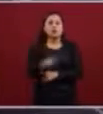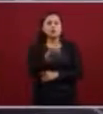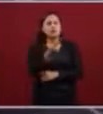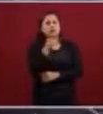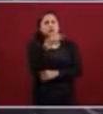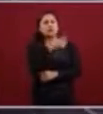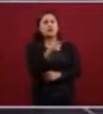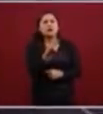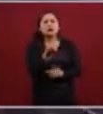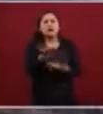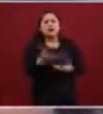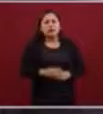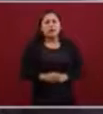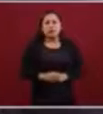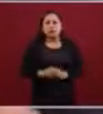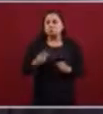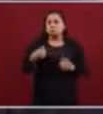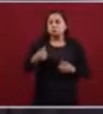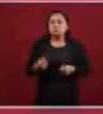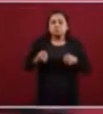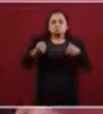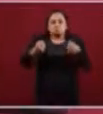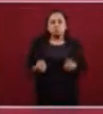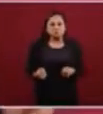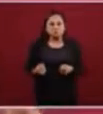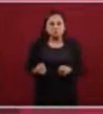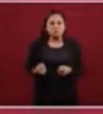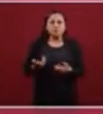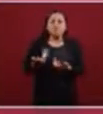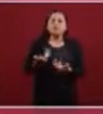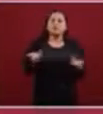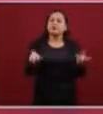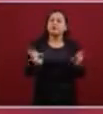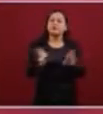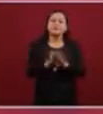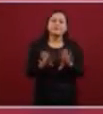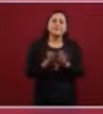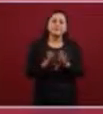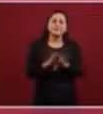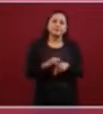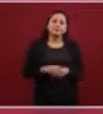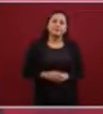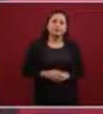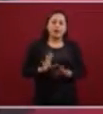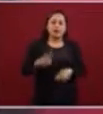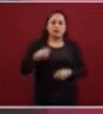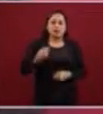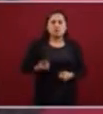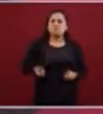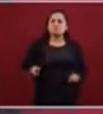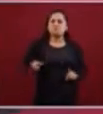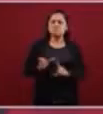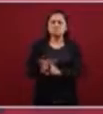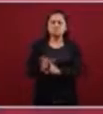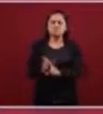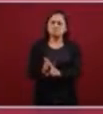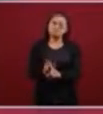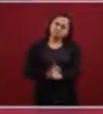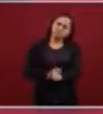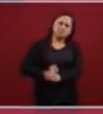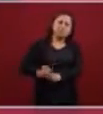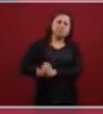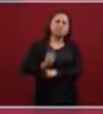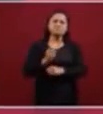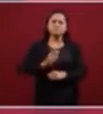hubiese atrincherado, dice. ¿Sí? O sea, y a sangre y fuego,